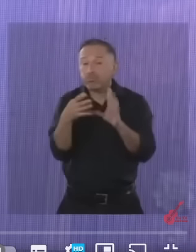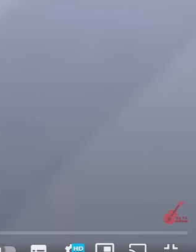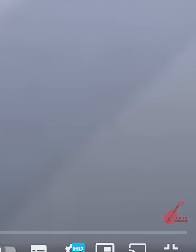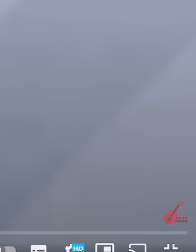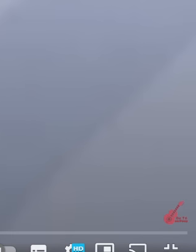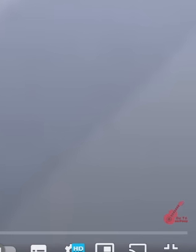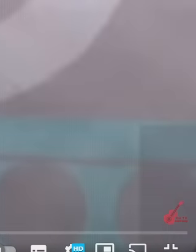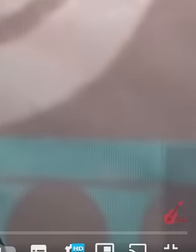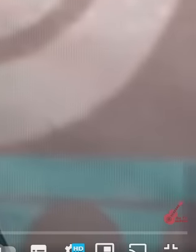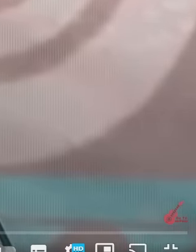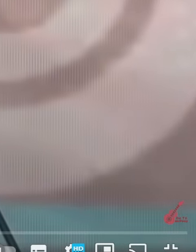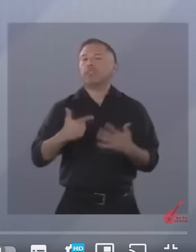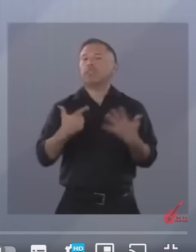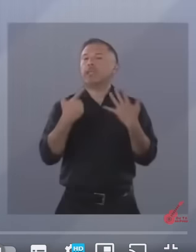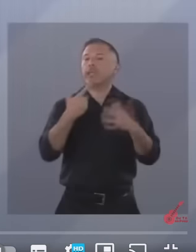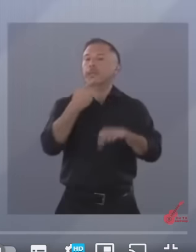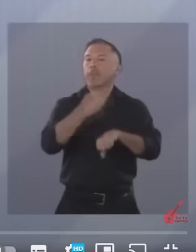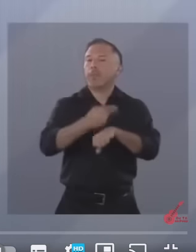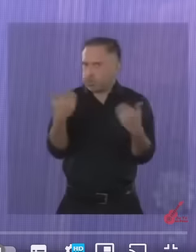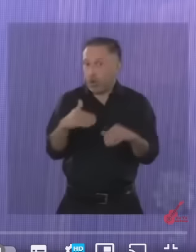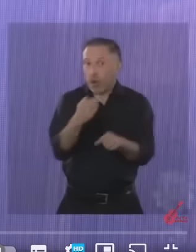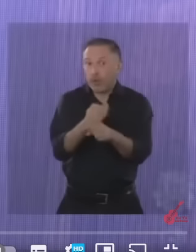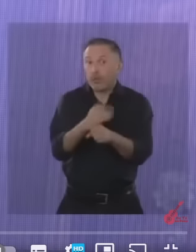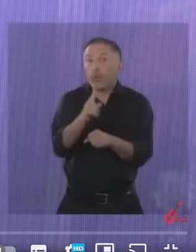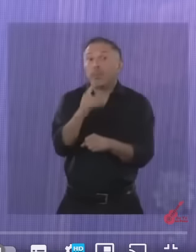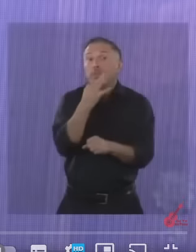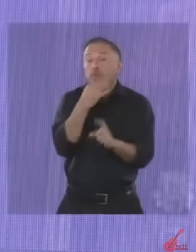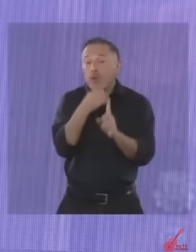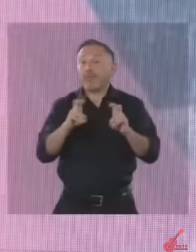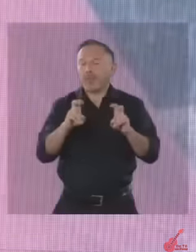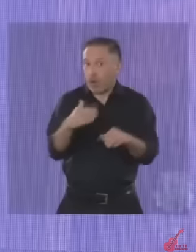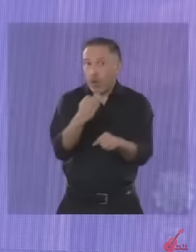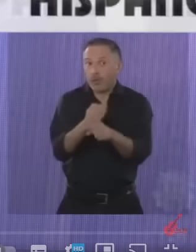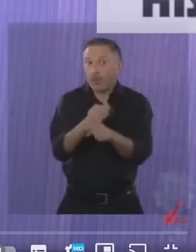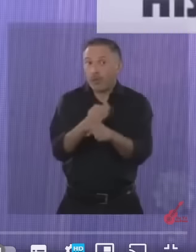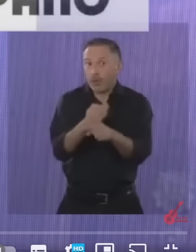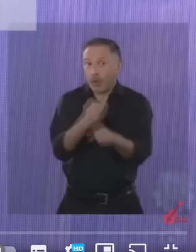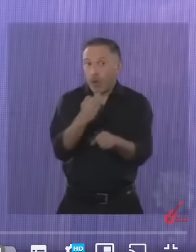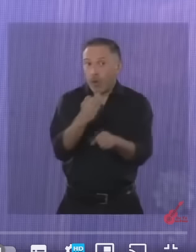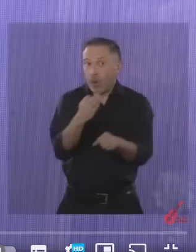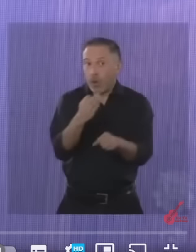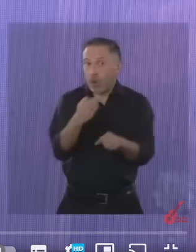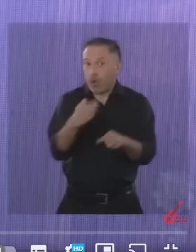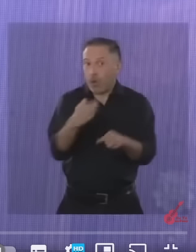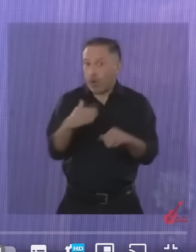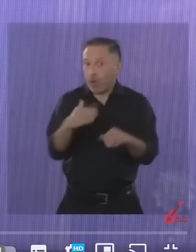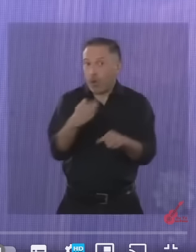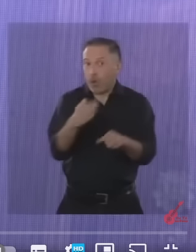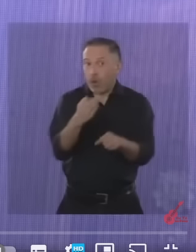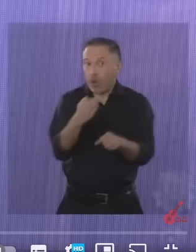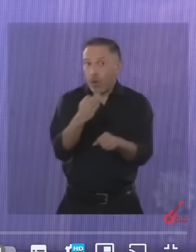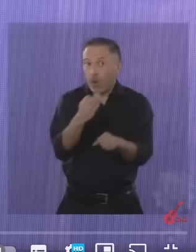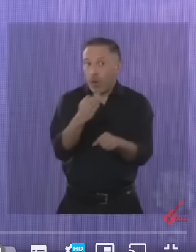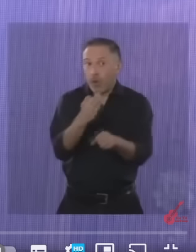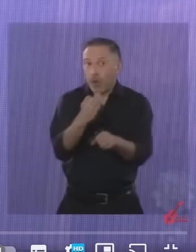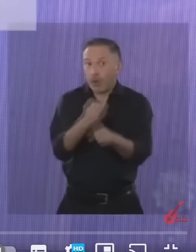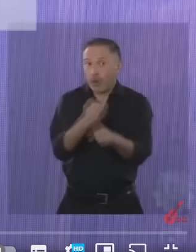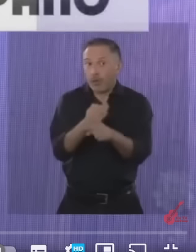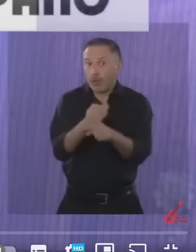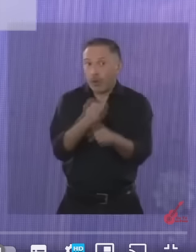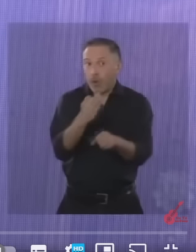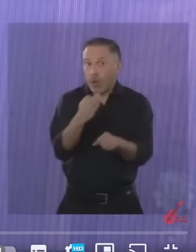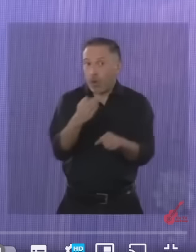los. Espérate, ¿cómo? Mostrar. No. Es muy importante para todos que este pop. Ah, sí, es pop hispano, literal. Illuminatus, ¿por qué